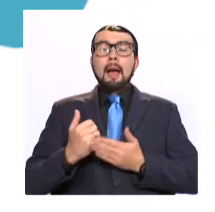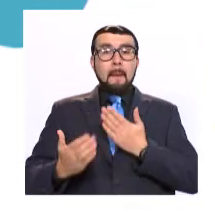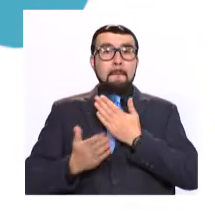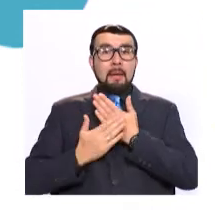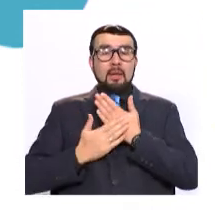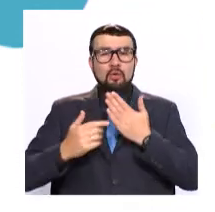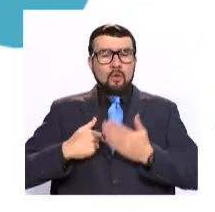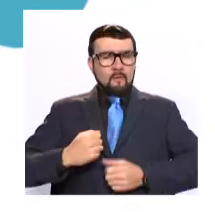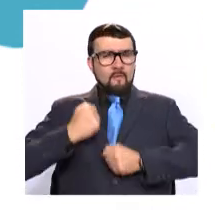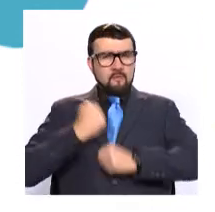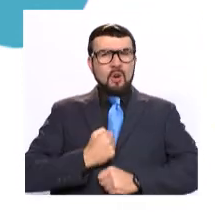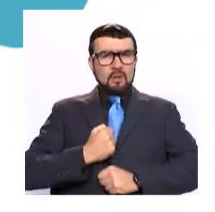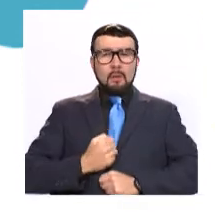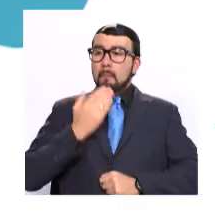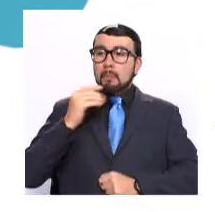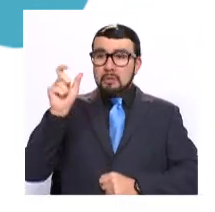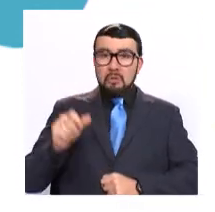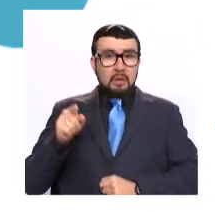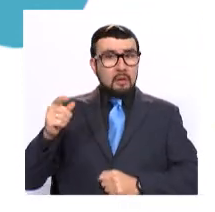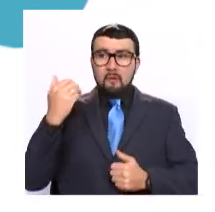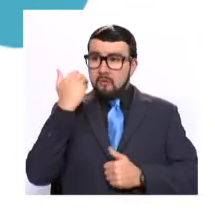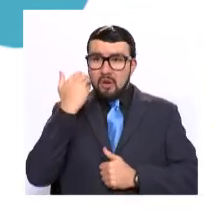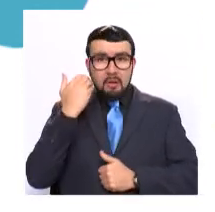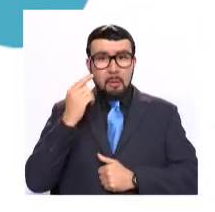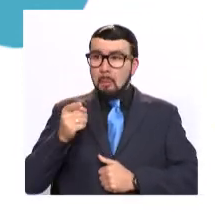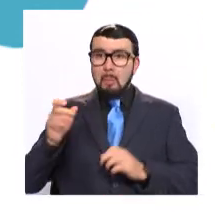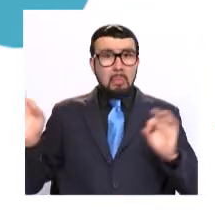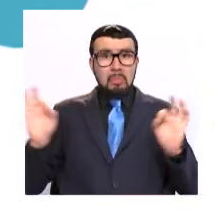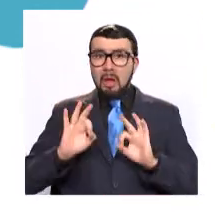aquellas personas que no han tenido la patología, ¿sí?